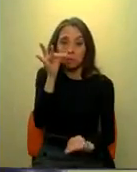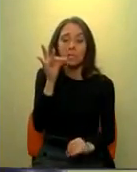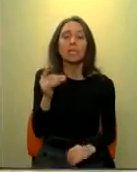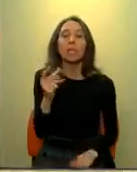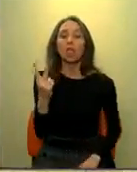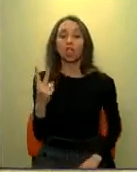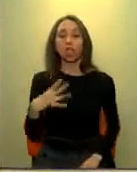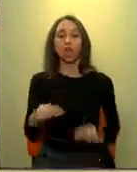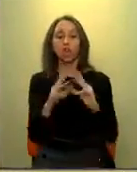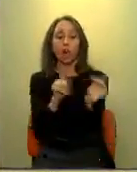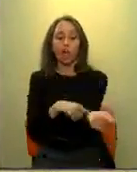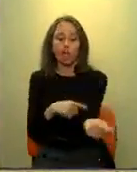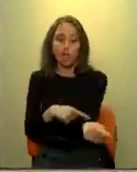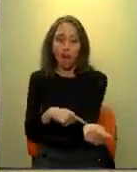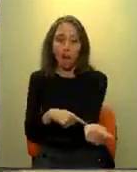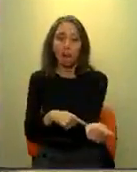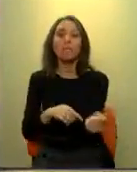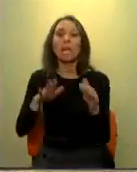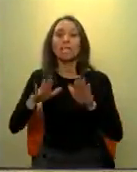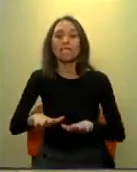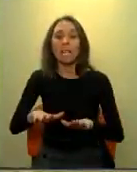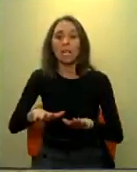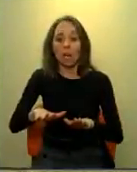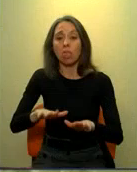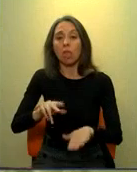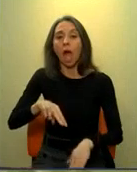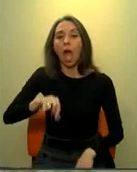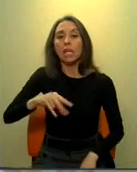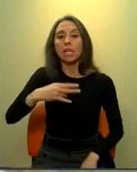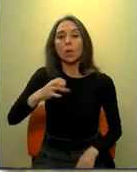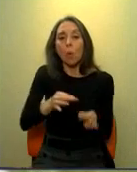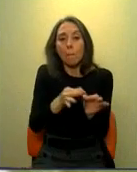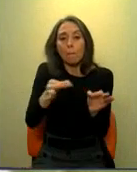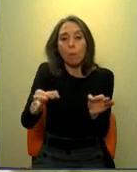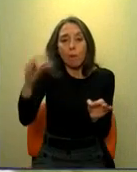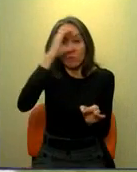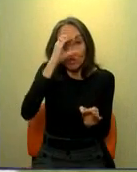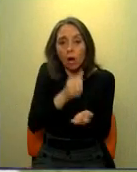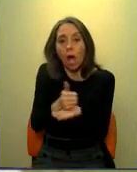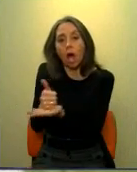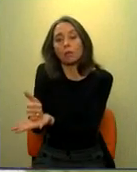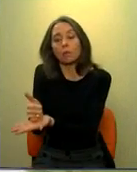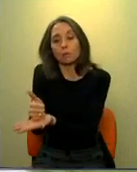familia se mantendrán en la zona de Ningüe para continuar colaborando con la búsqueda.